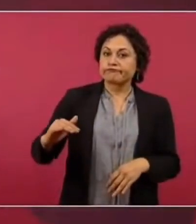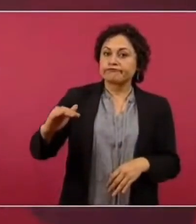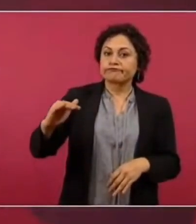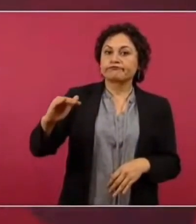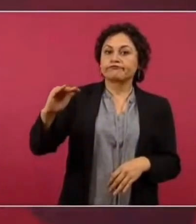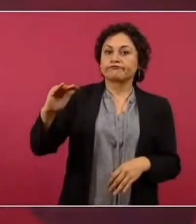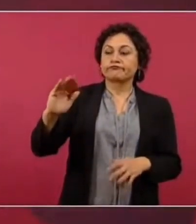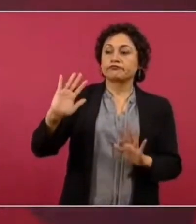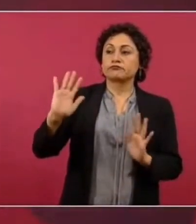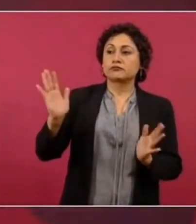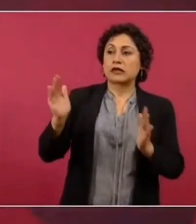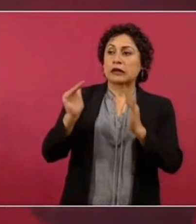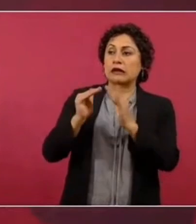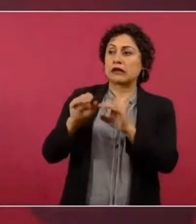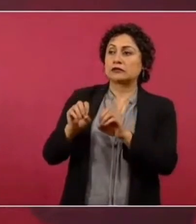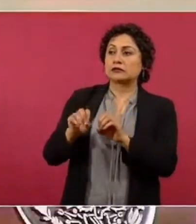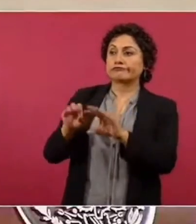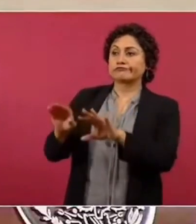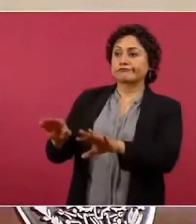casa.